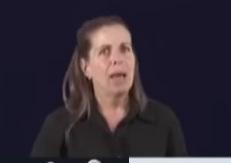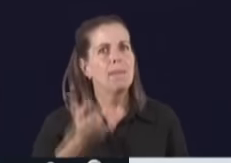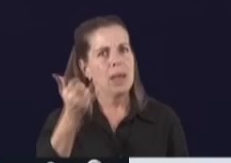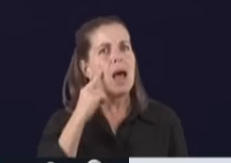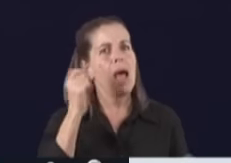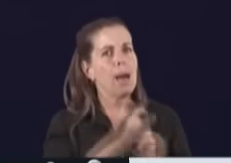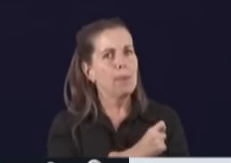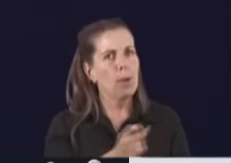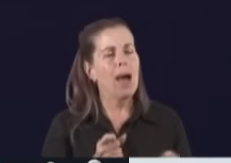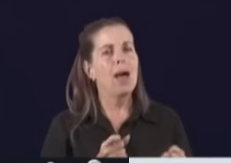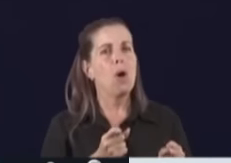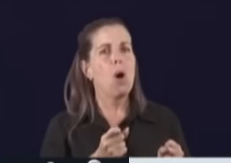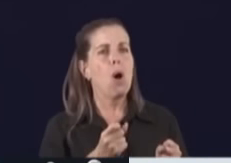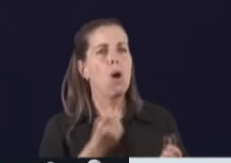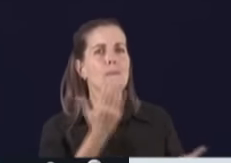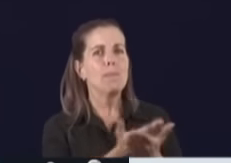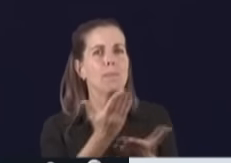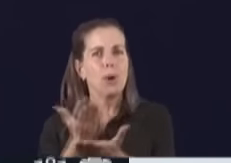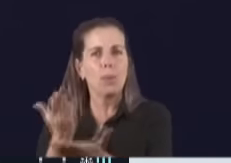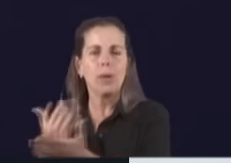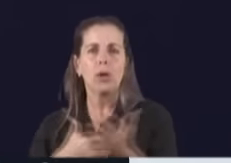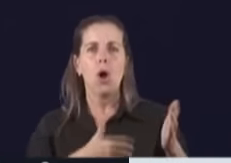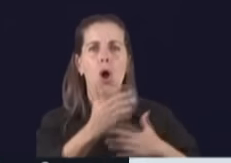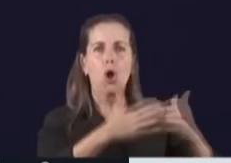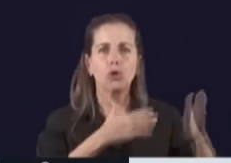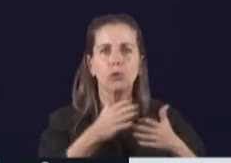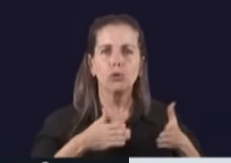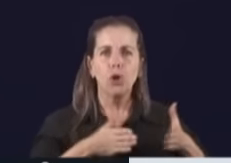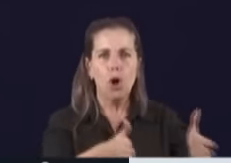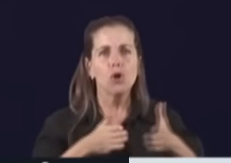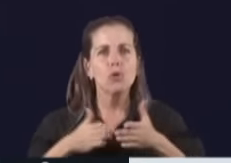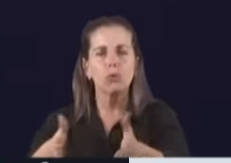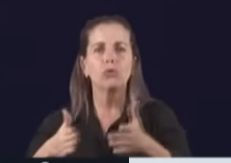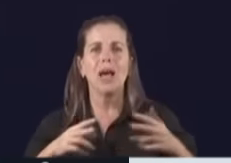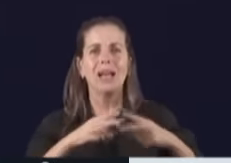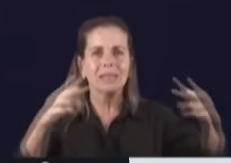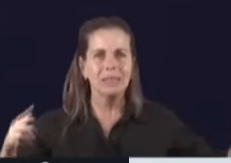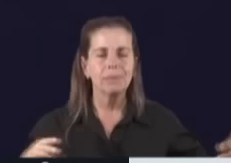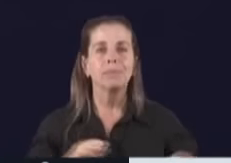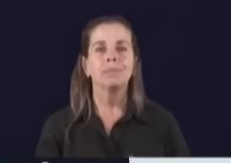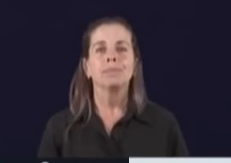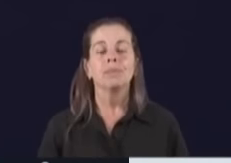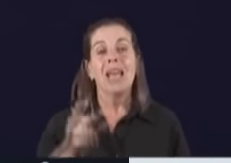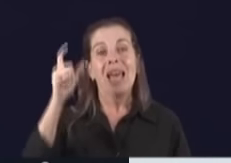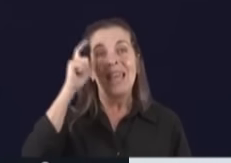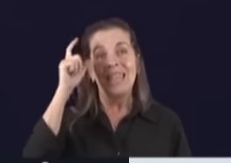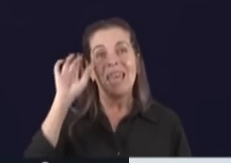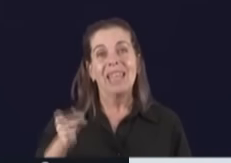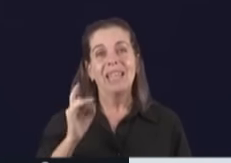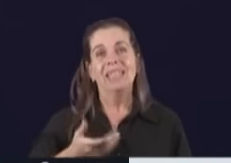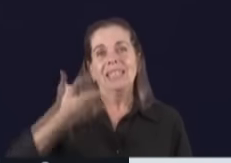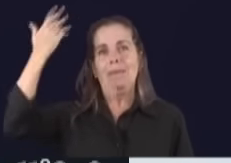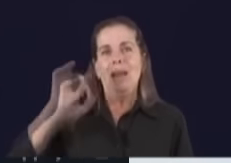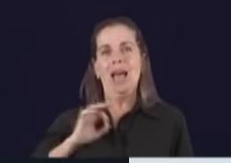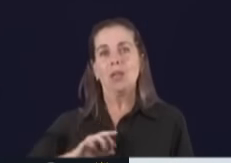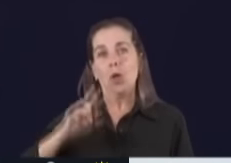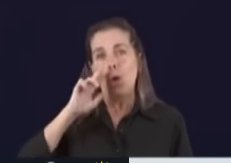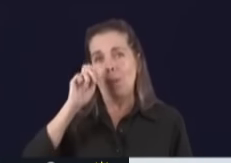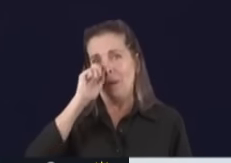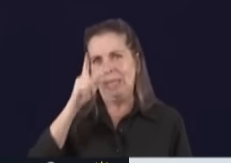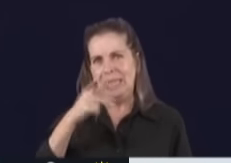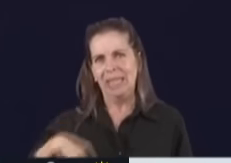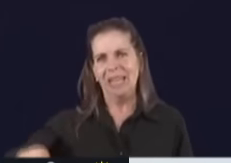de infraestructura clave como puertos y la hidrovía Paraguay-Paraná. El 10 de diciembre de 2023, algunos auguraban un